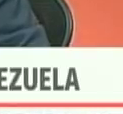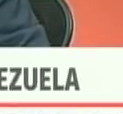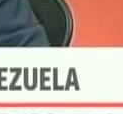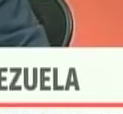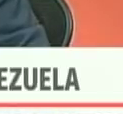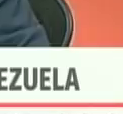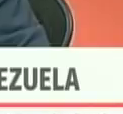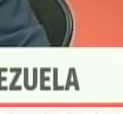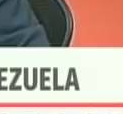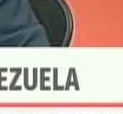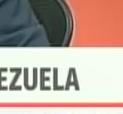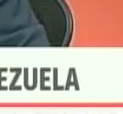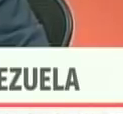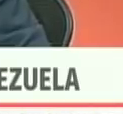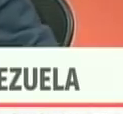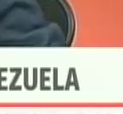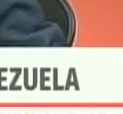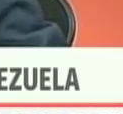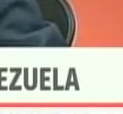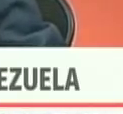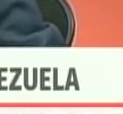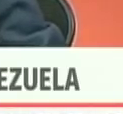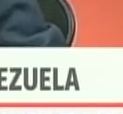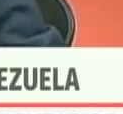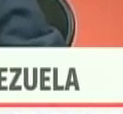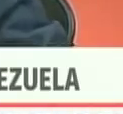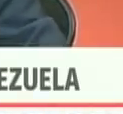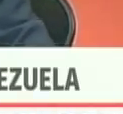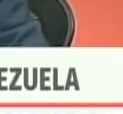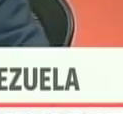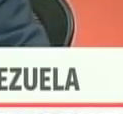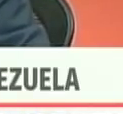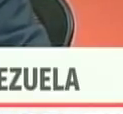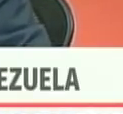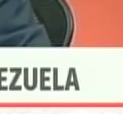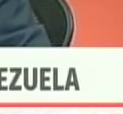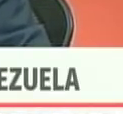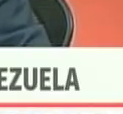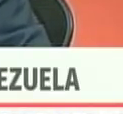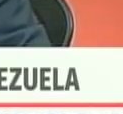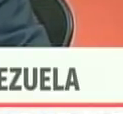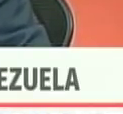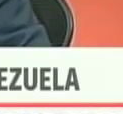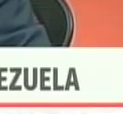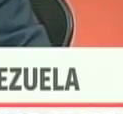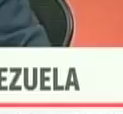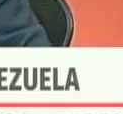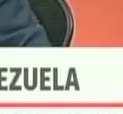media, sino también a los pobres. Pero sobre todo, soñó con un banco que llegara a los